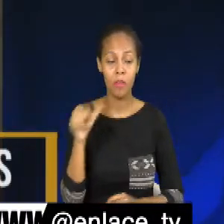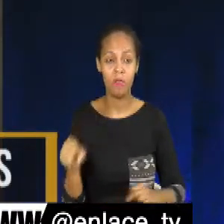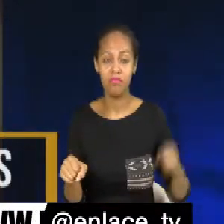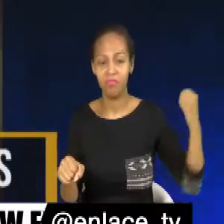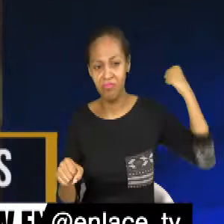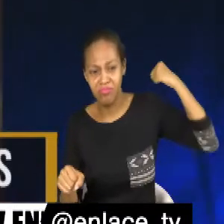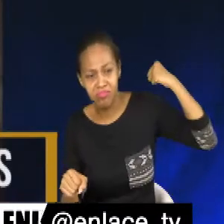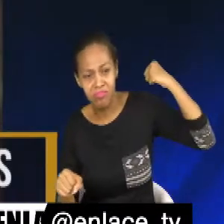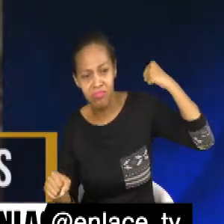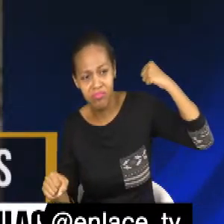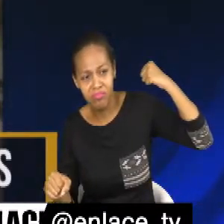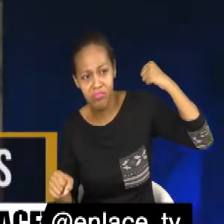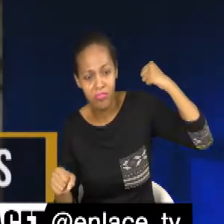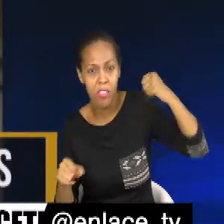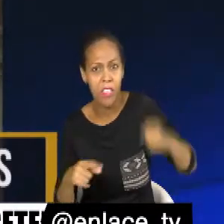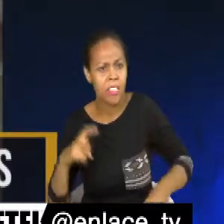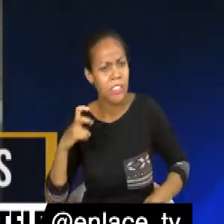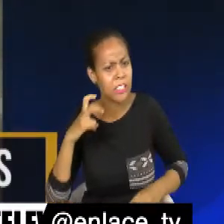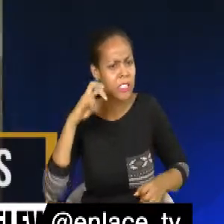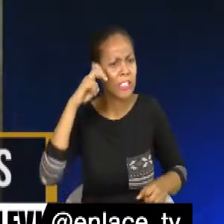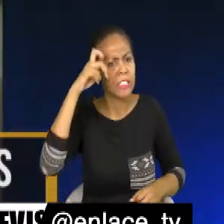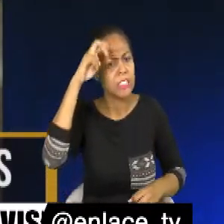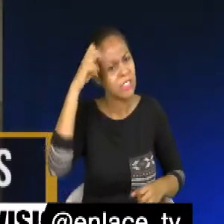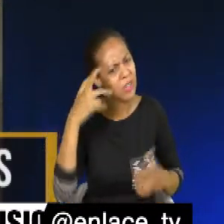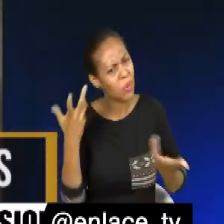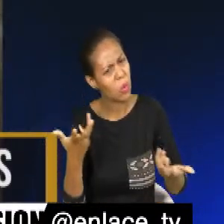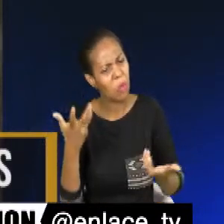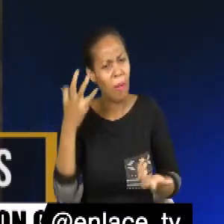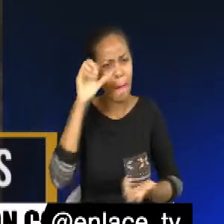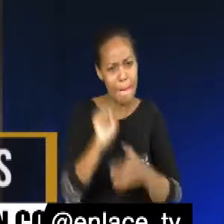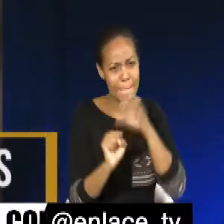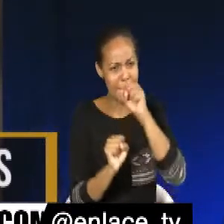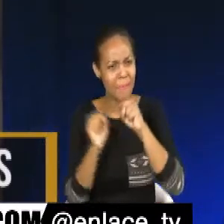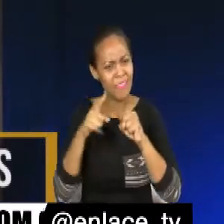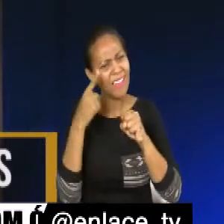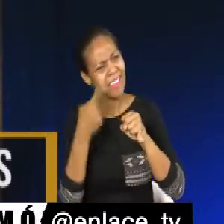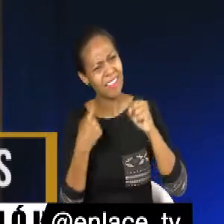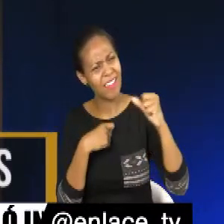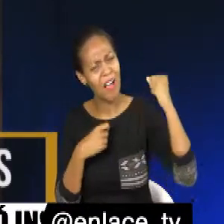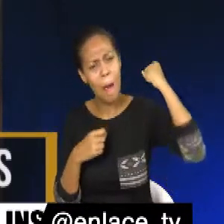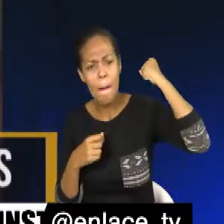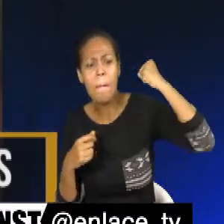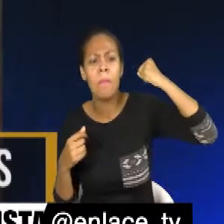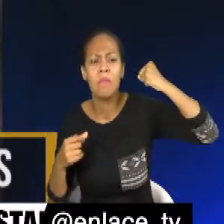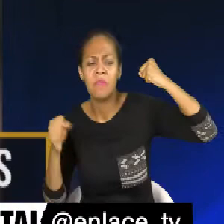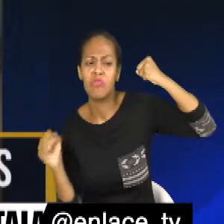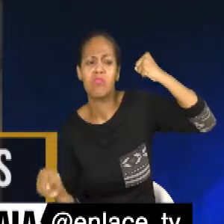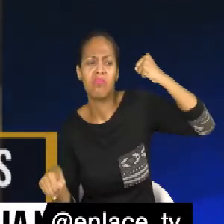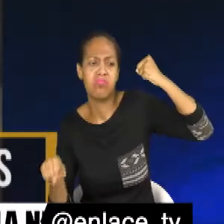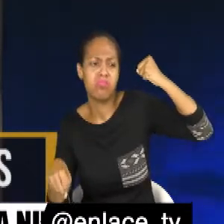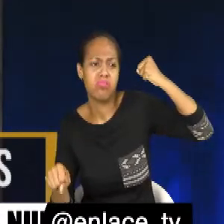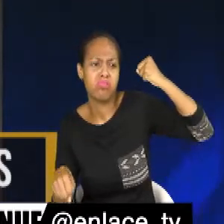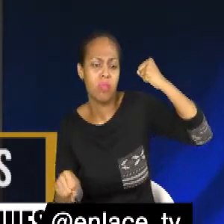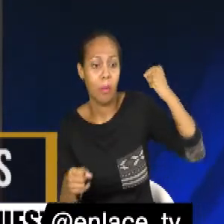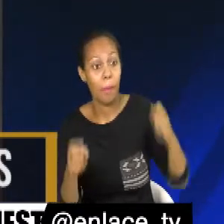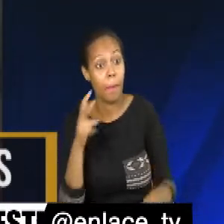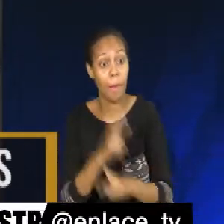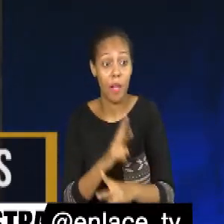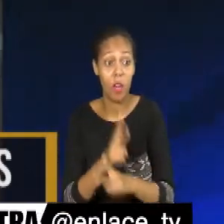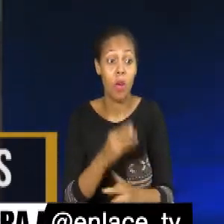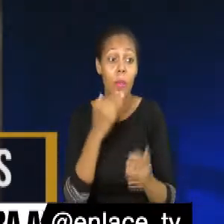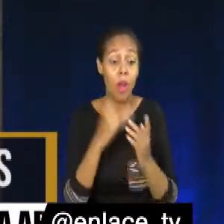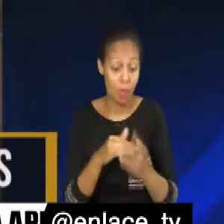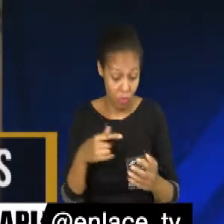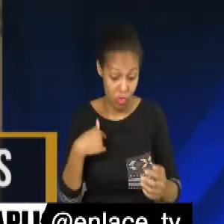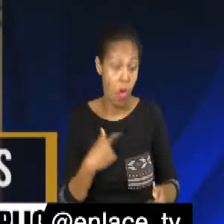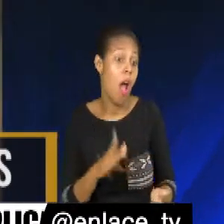que del Colegio Camilo Torres Restrepo conduce al CAI del Boston, con el inminente riesgo que representa para él y para quienes por allí transitan al momento